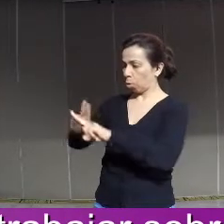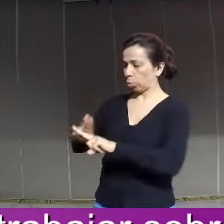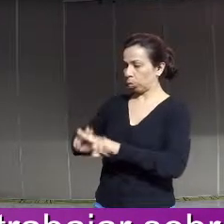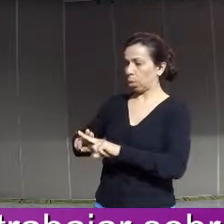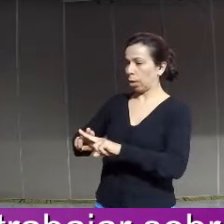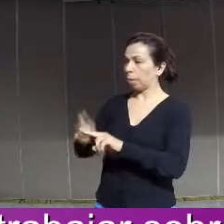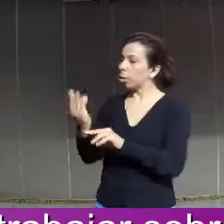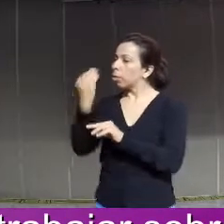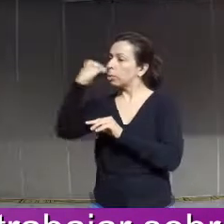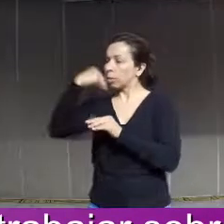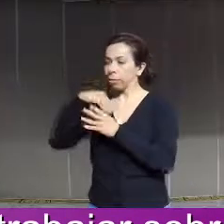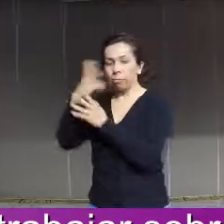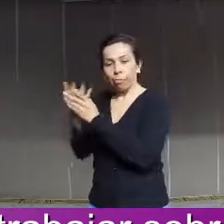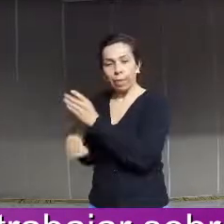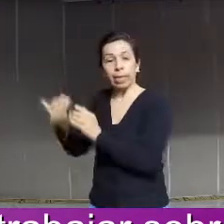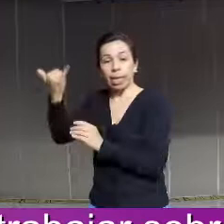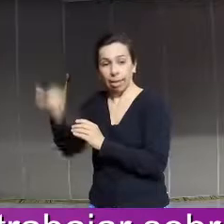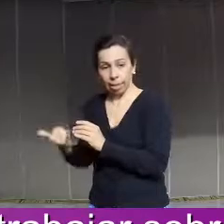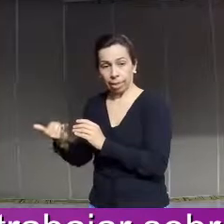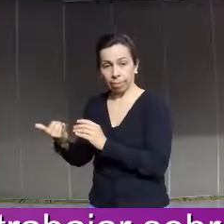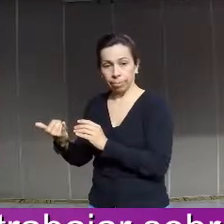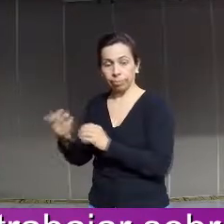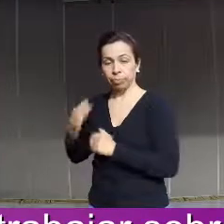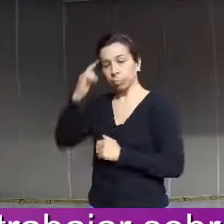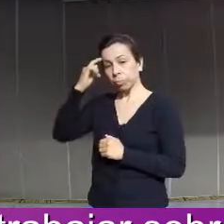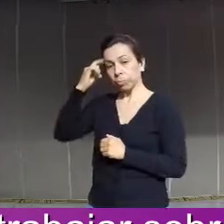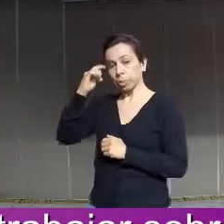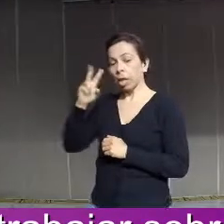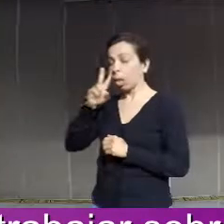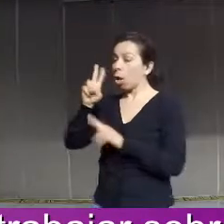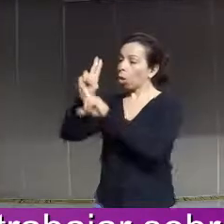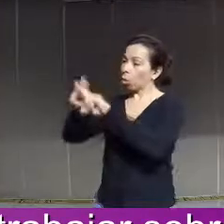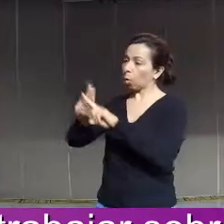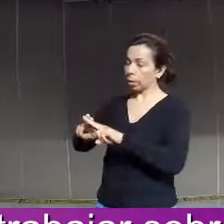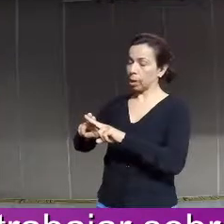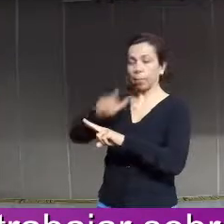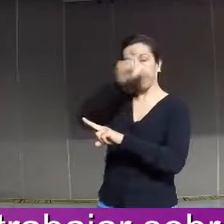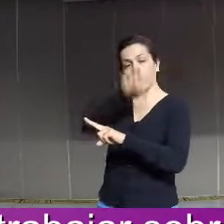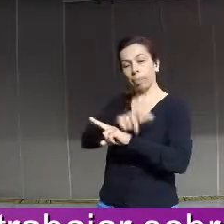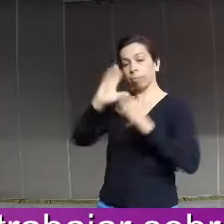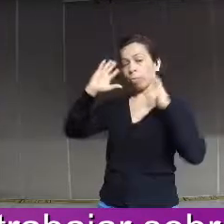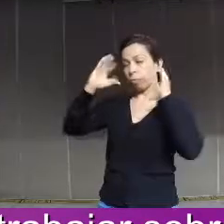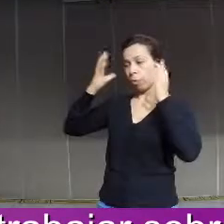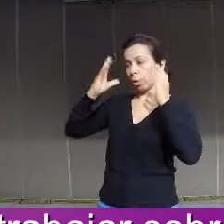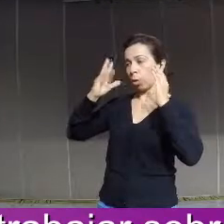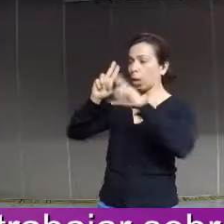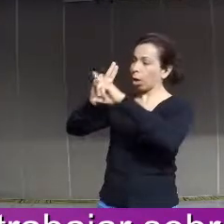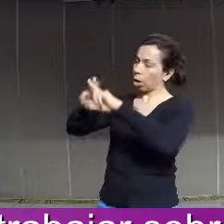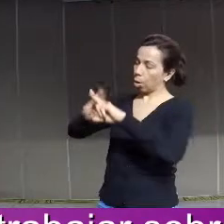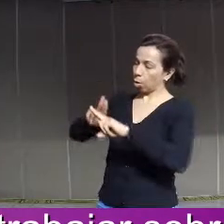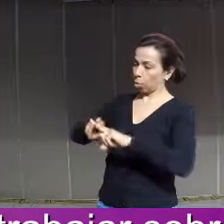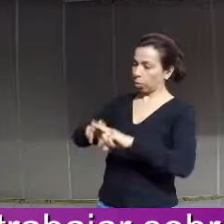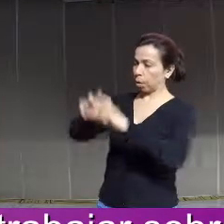la severidad. Esto pasa muchas veces con la fonoaudióloga cuando recibe el estudio de